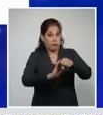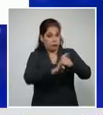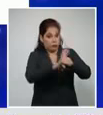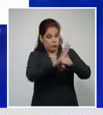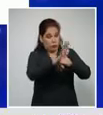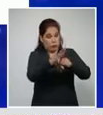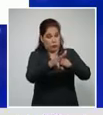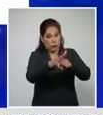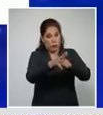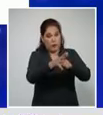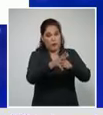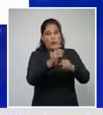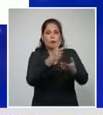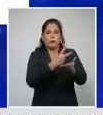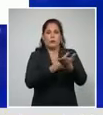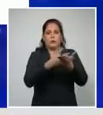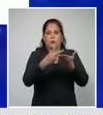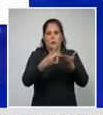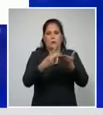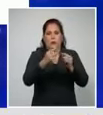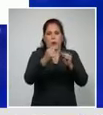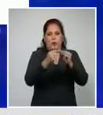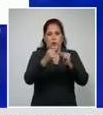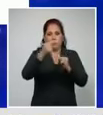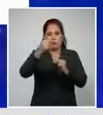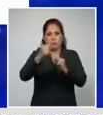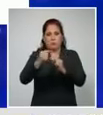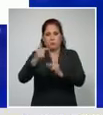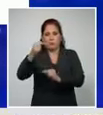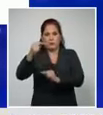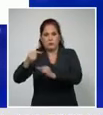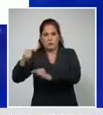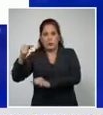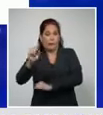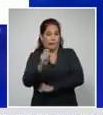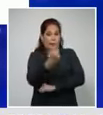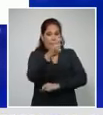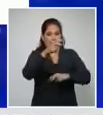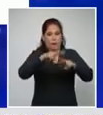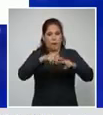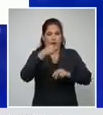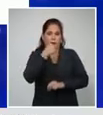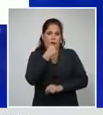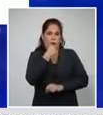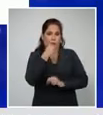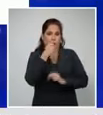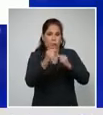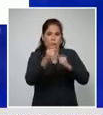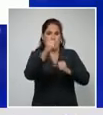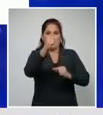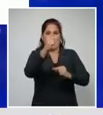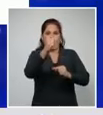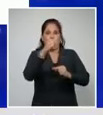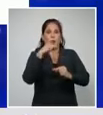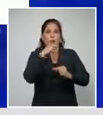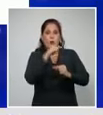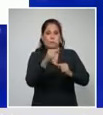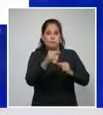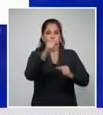los últimos 15 días. Primer lugar en La Habana Vieja, con una tasa ya